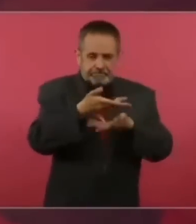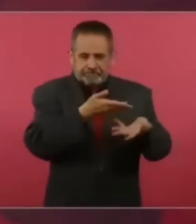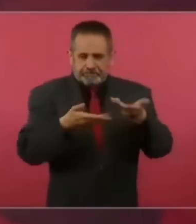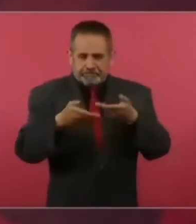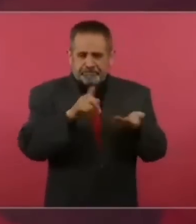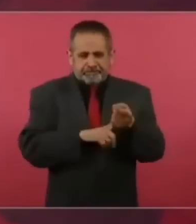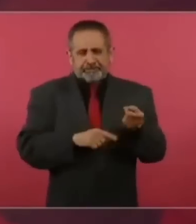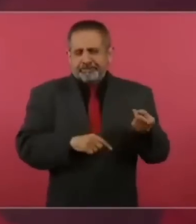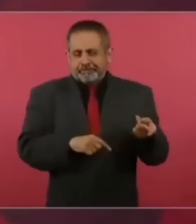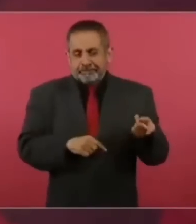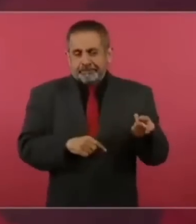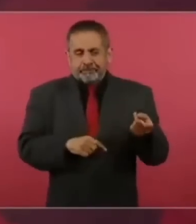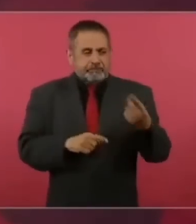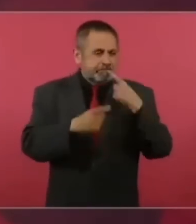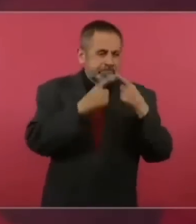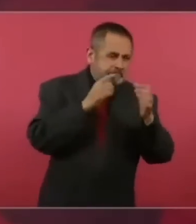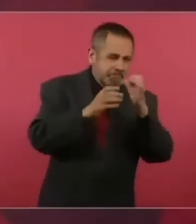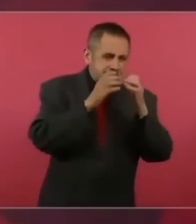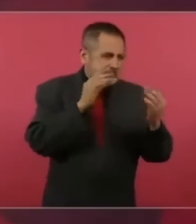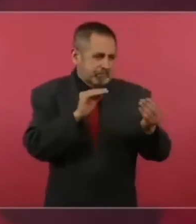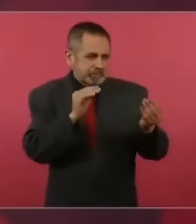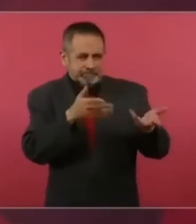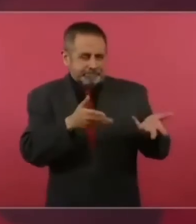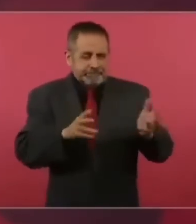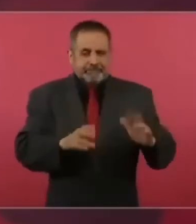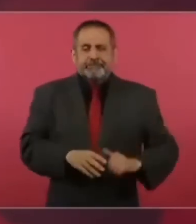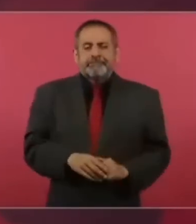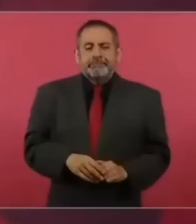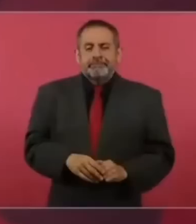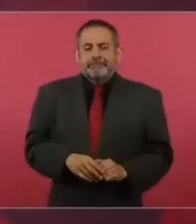de diálogo, debate,